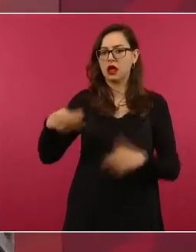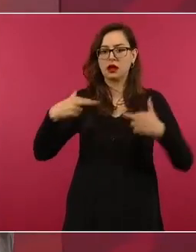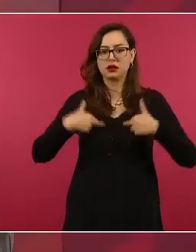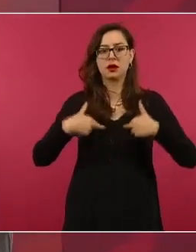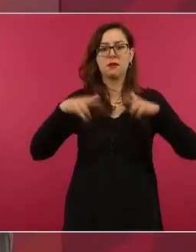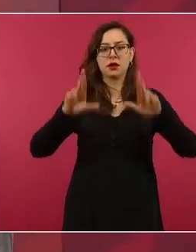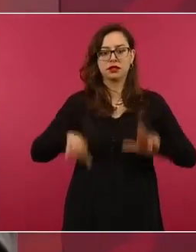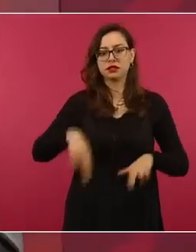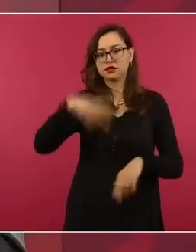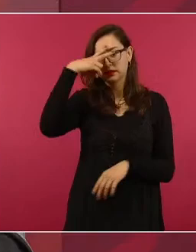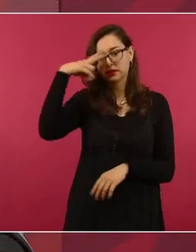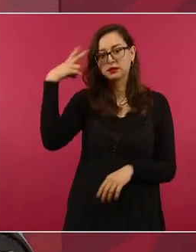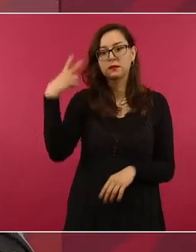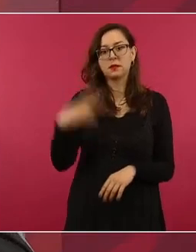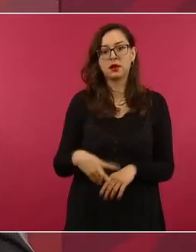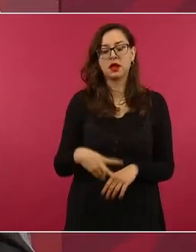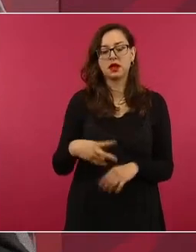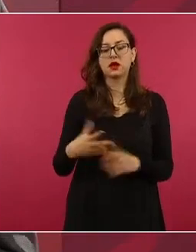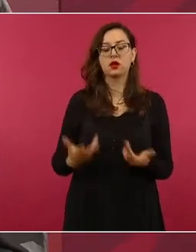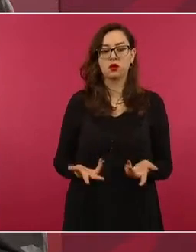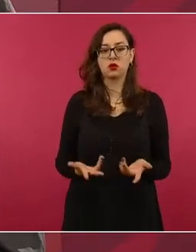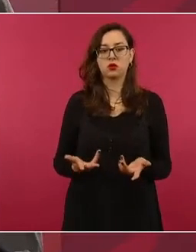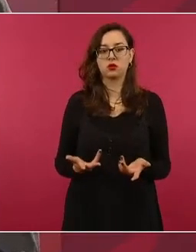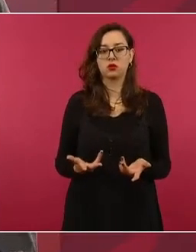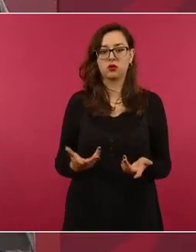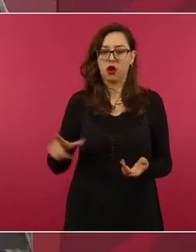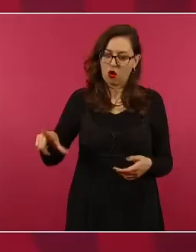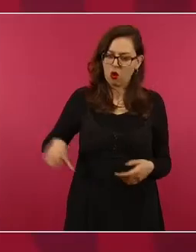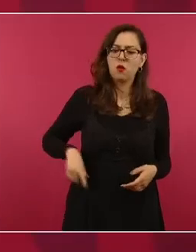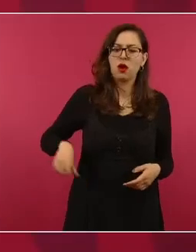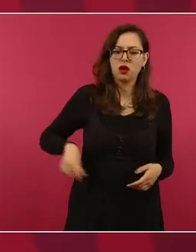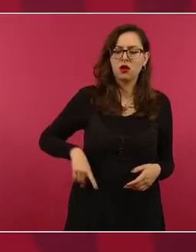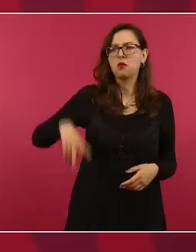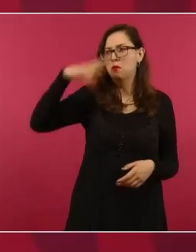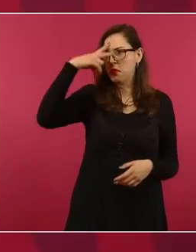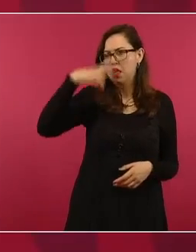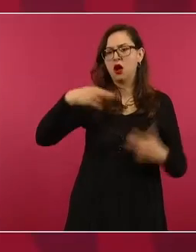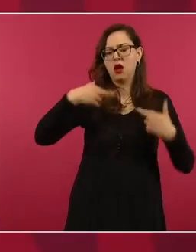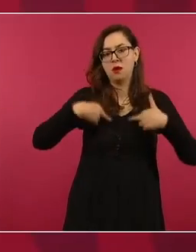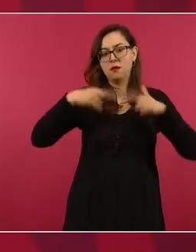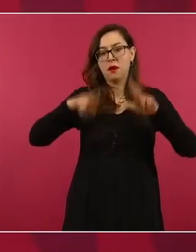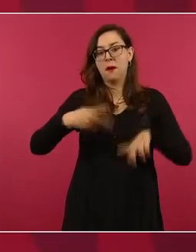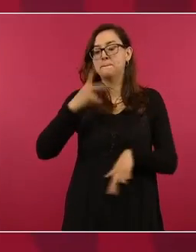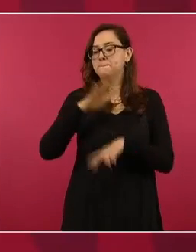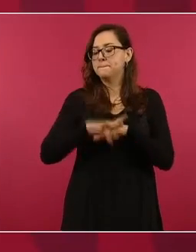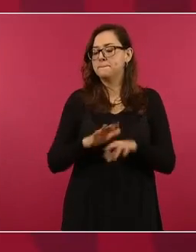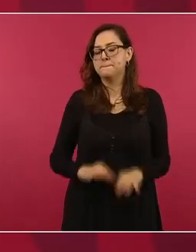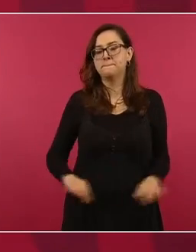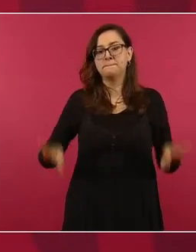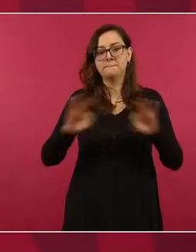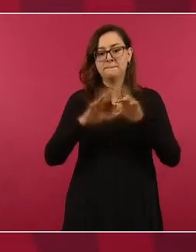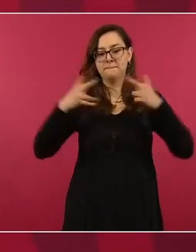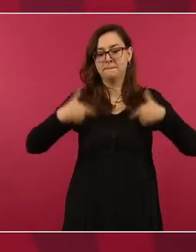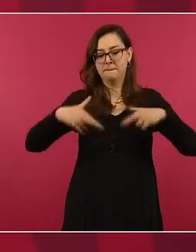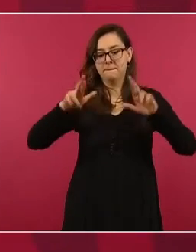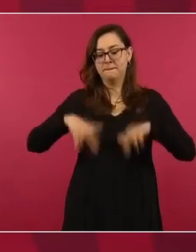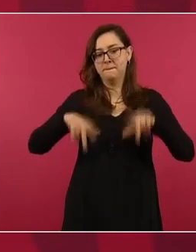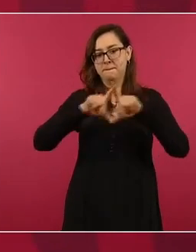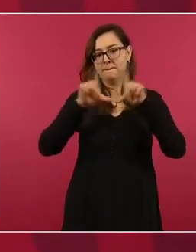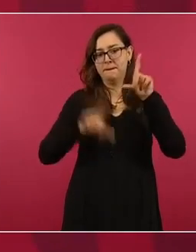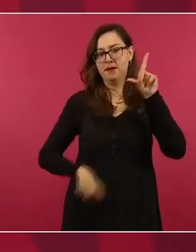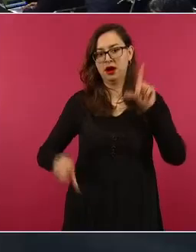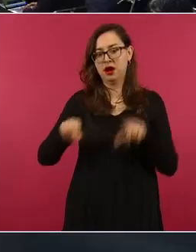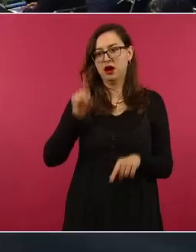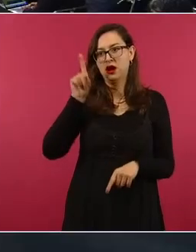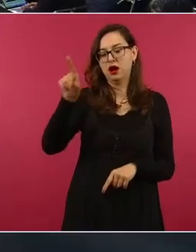al gobierno de México, pero sobre todo a México, en Barcelona, y tiene todo nuestro apoyo,